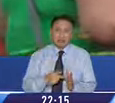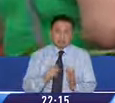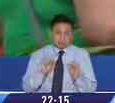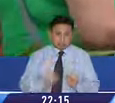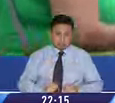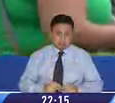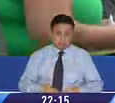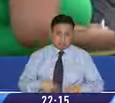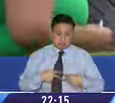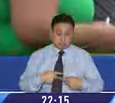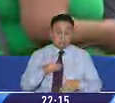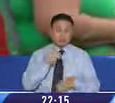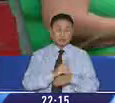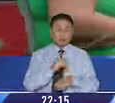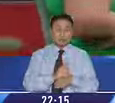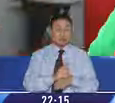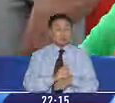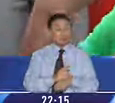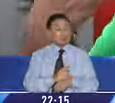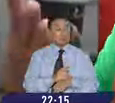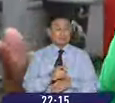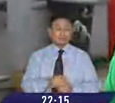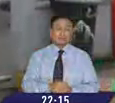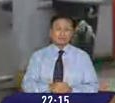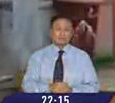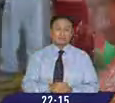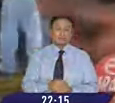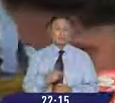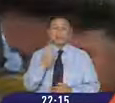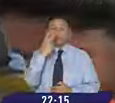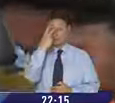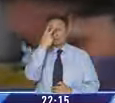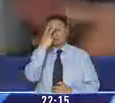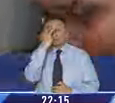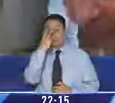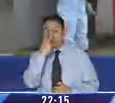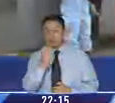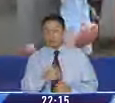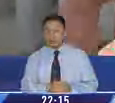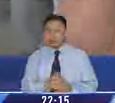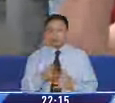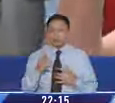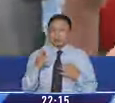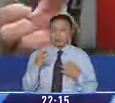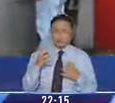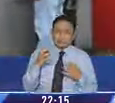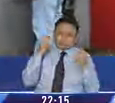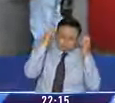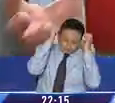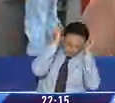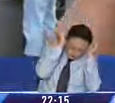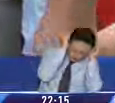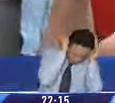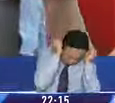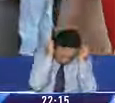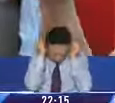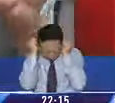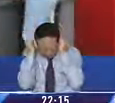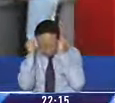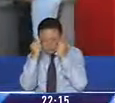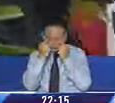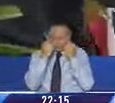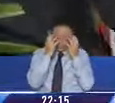los médicos no son muy optimistas. Comienza a perder la vista, se les encogen así el dolor de cabeza y los ojos que